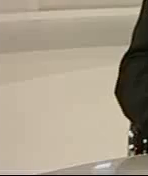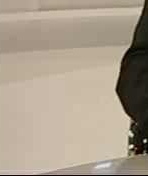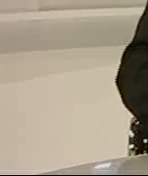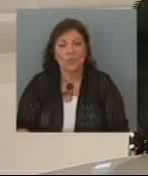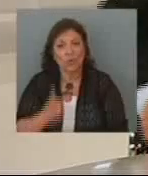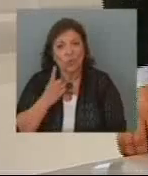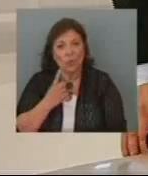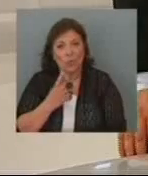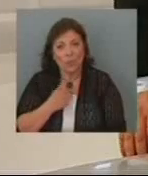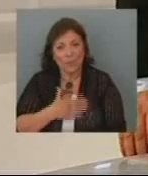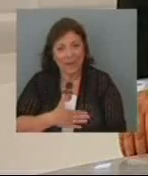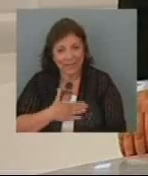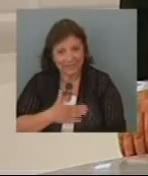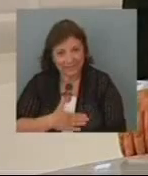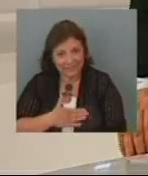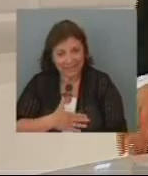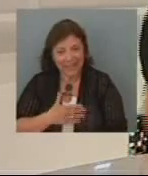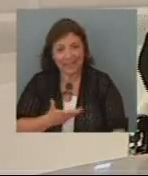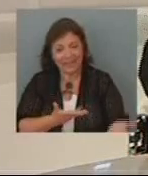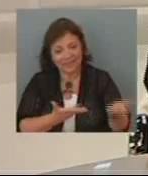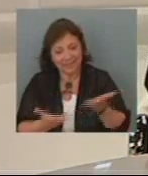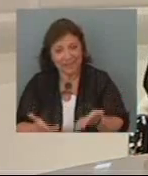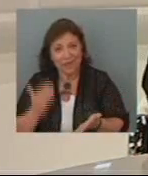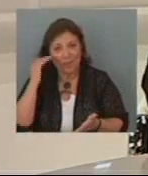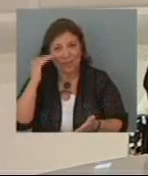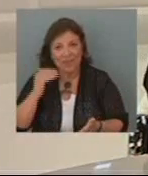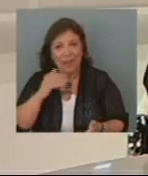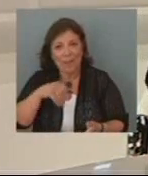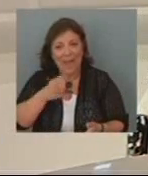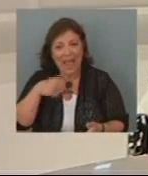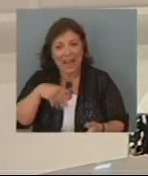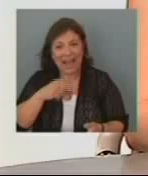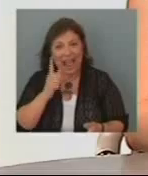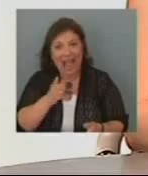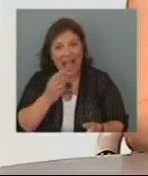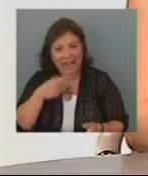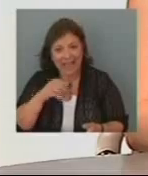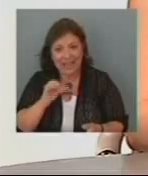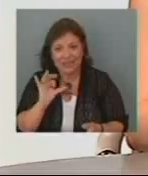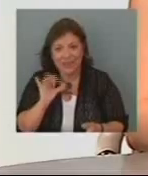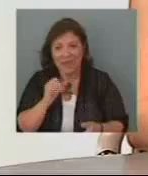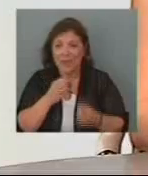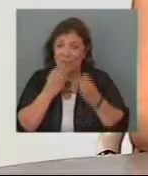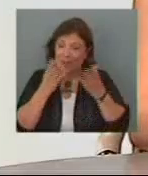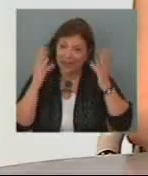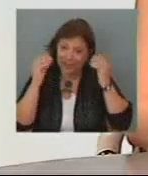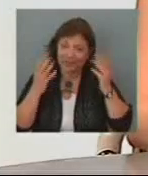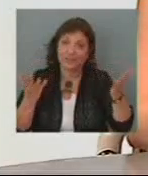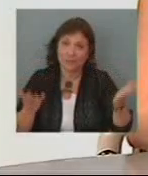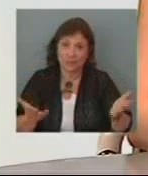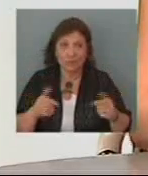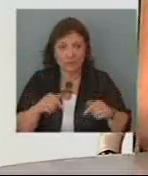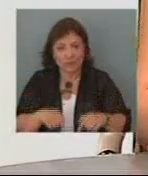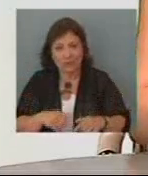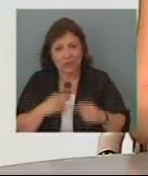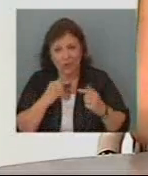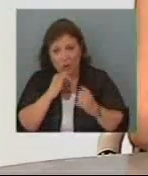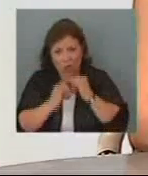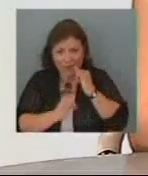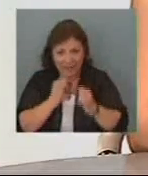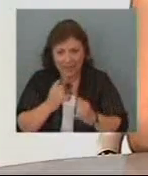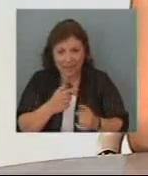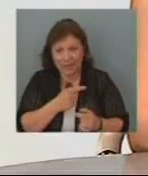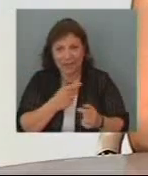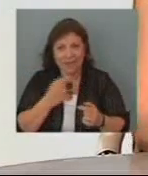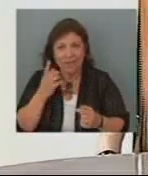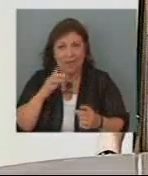Un placer, como siempre, recibir a la profesora Susana Mangana. Hola, Susana, ¿cómo estás? Hola, ¿qué tal? Buenas noches. Bueno, consternada con las noticias que nos